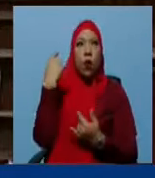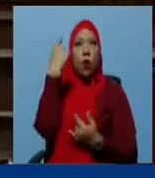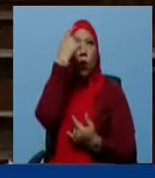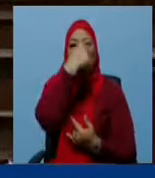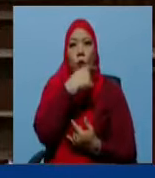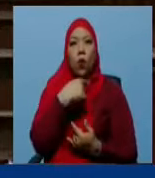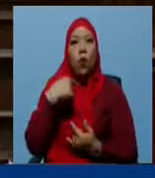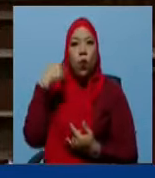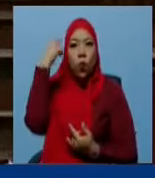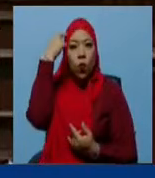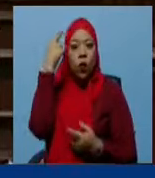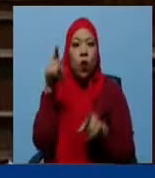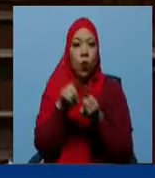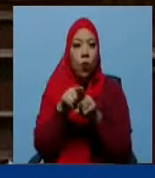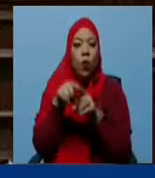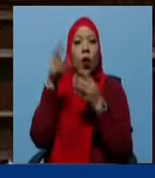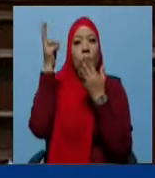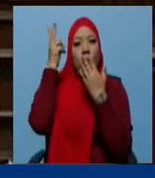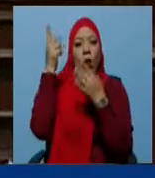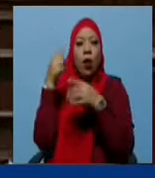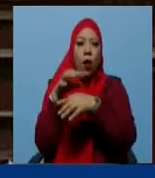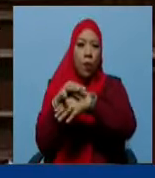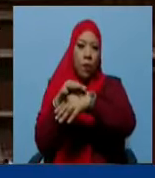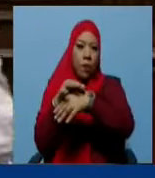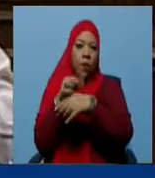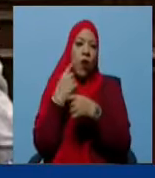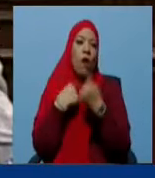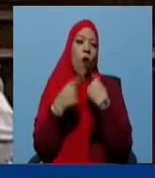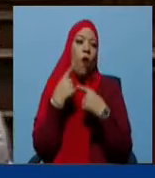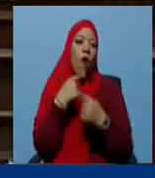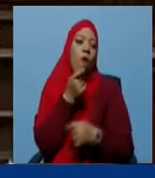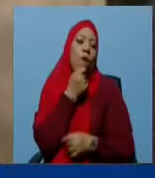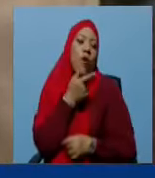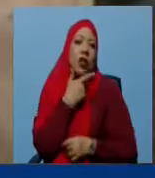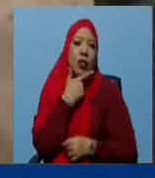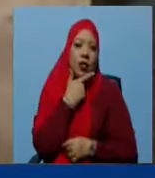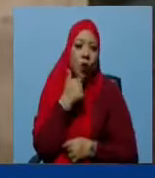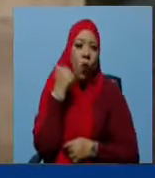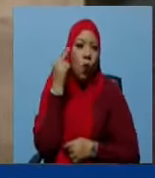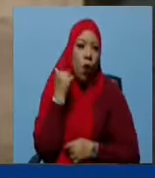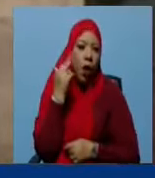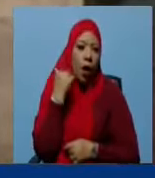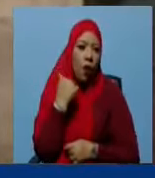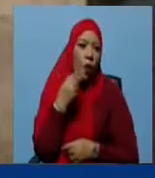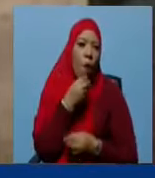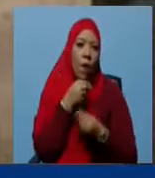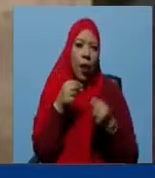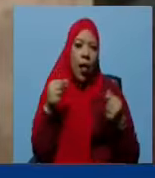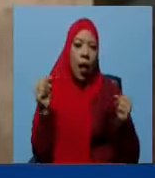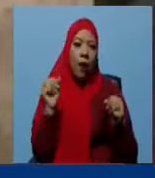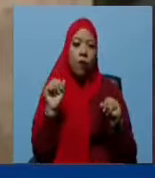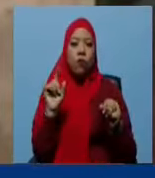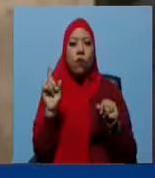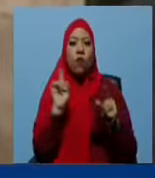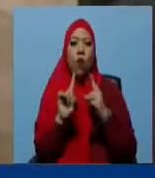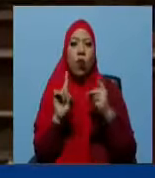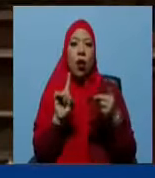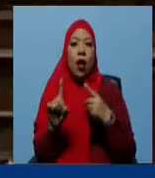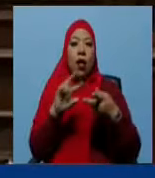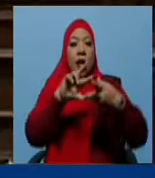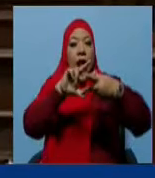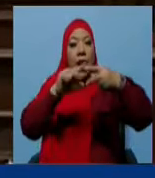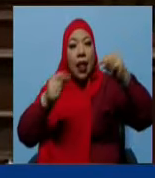y hermoso, y este color de piel, y esta fuerza de resistencia que nos mueve desde los genes.